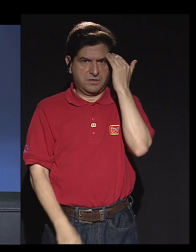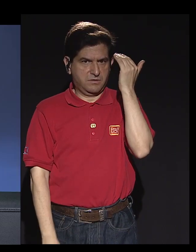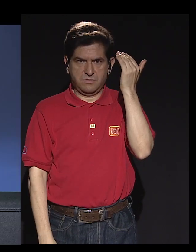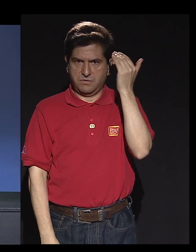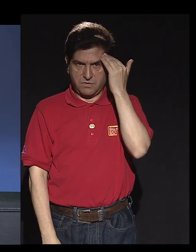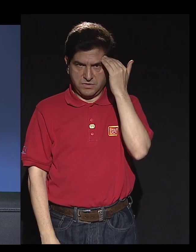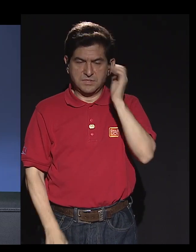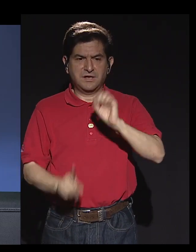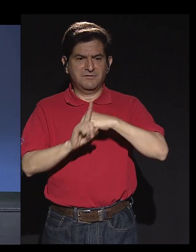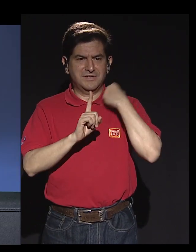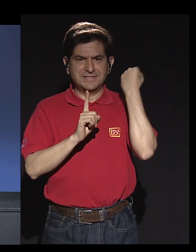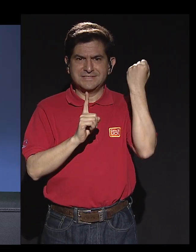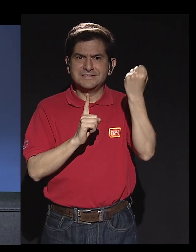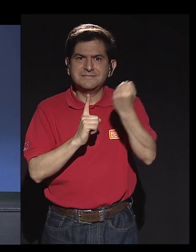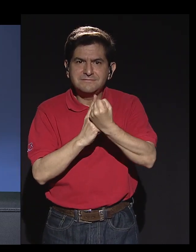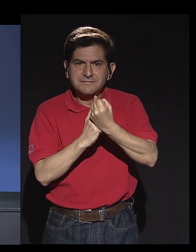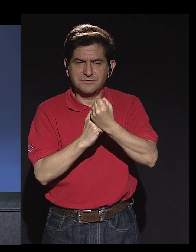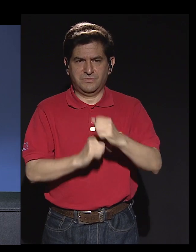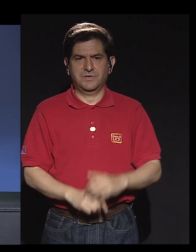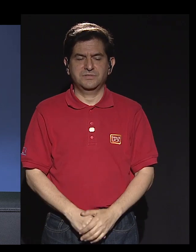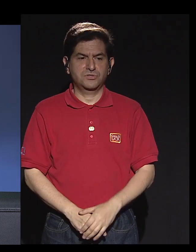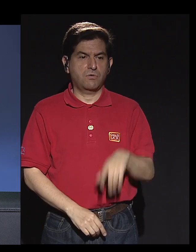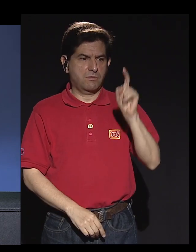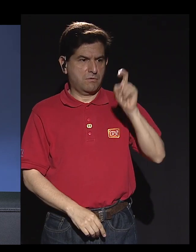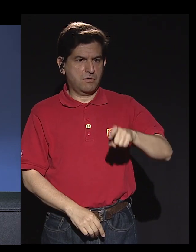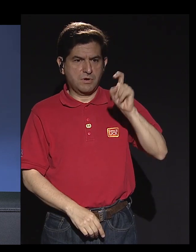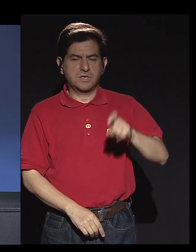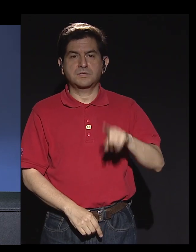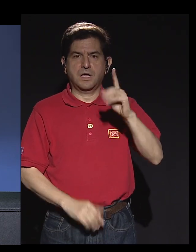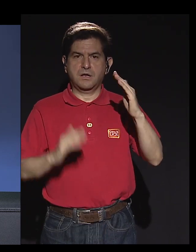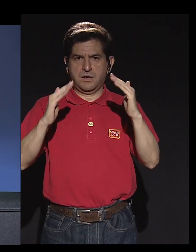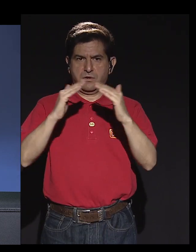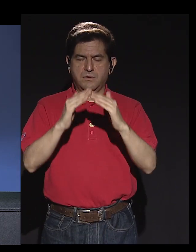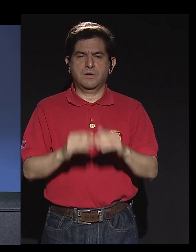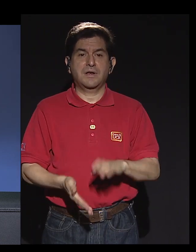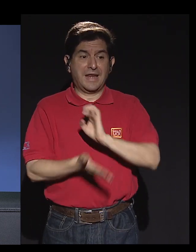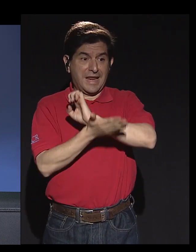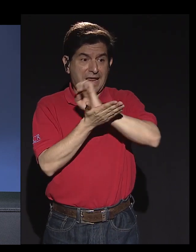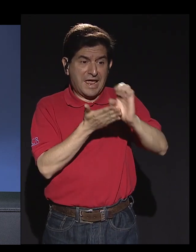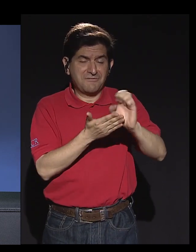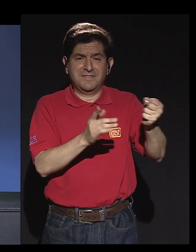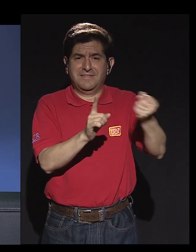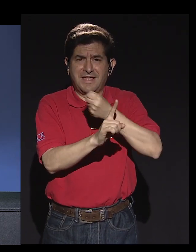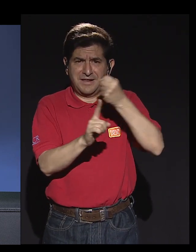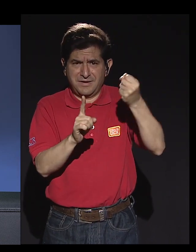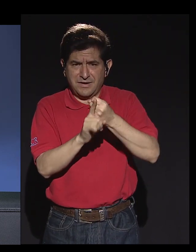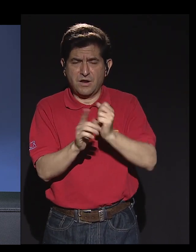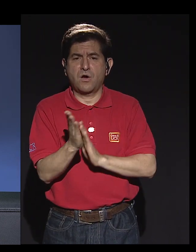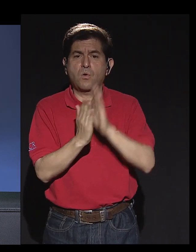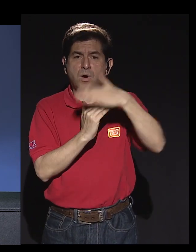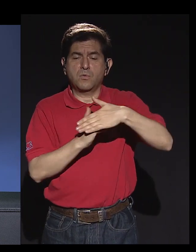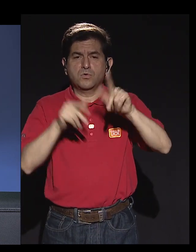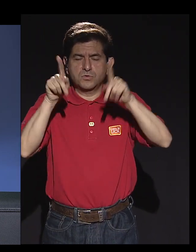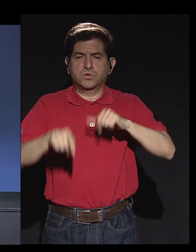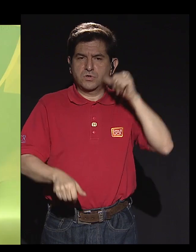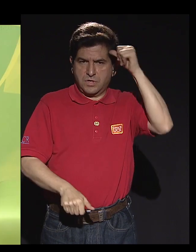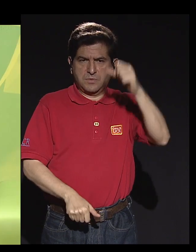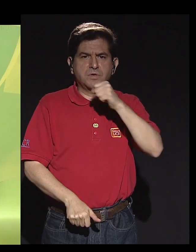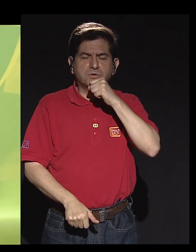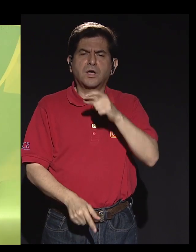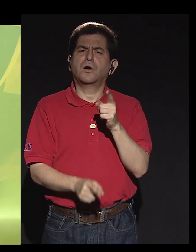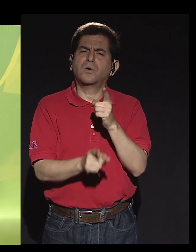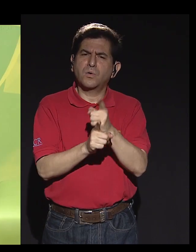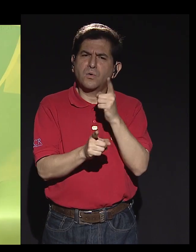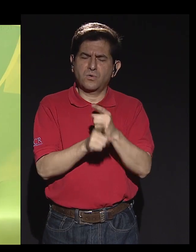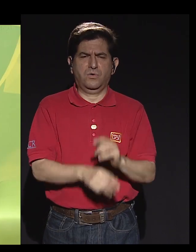enteradas de las condiciones que se requieren en un hogar para evitar que se maltrate y se abuse de la persona mayor. Así